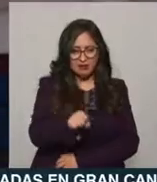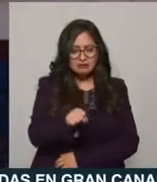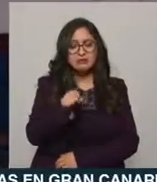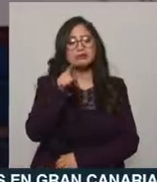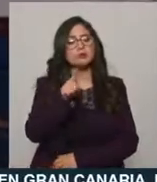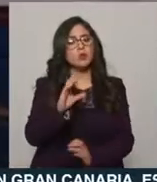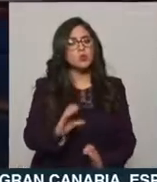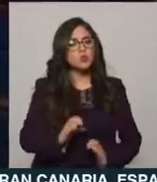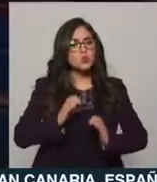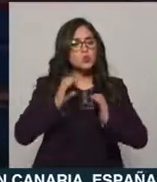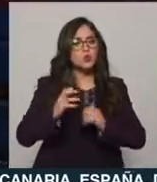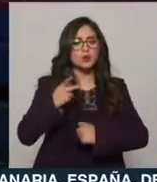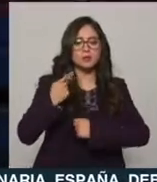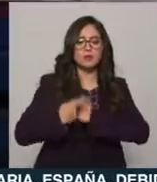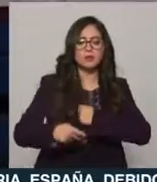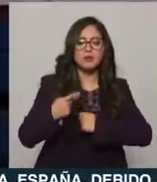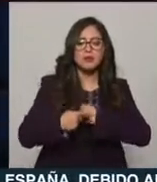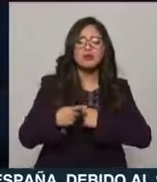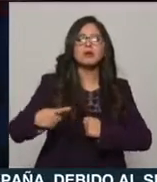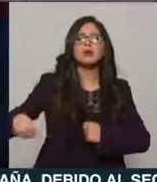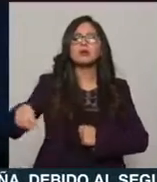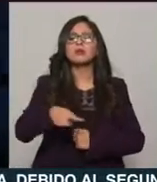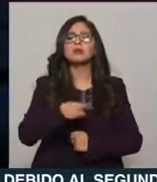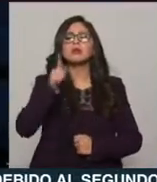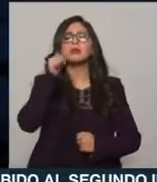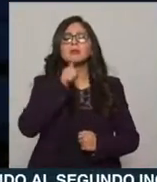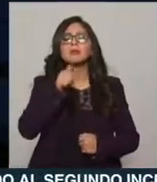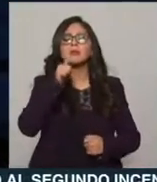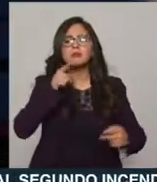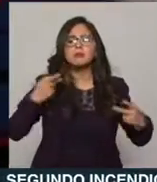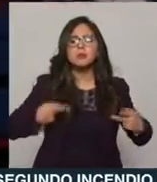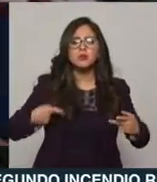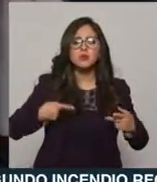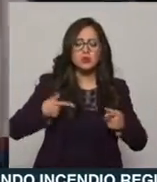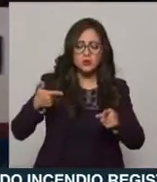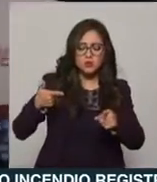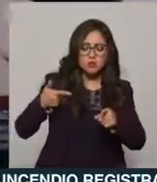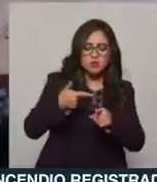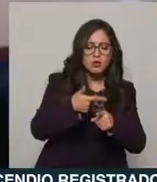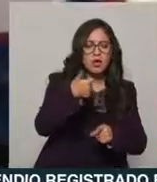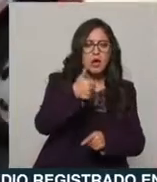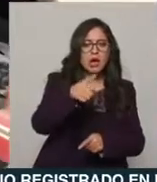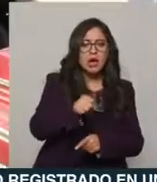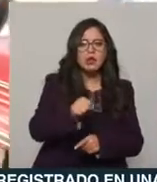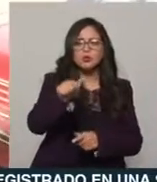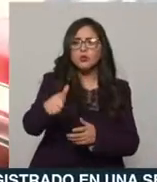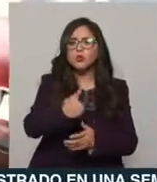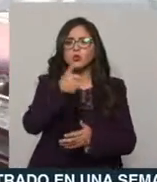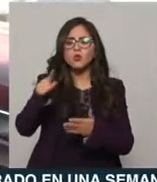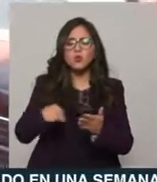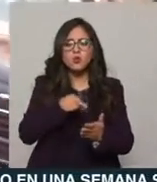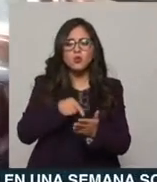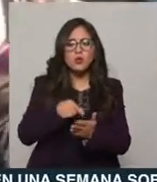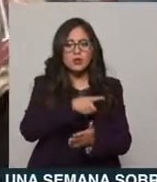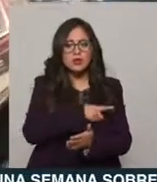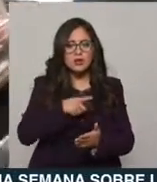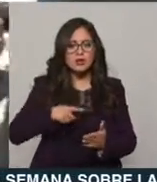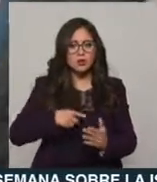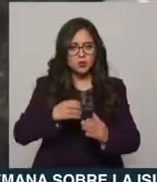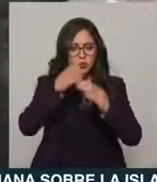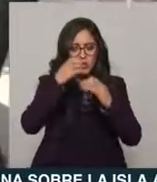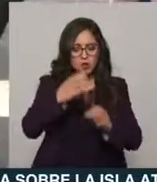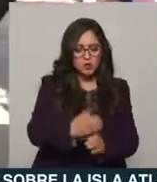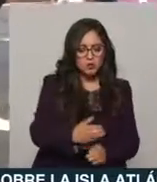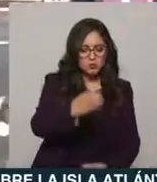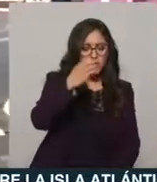advertir riesgos, sobre todo entre aquellos que acostumbran a rellenar sus tanques sin tomar en cuenta condiciones físicas del mismo o que